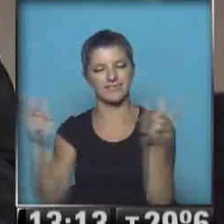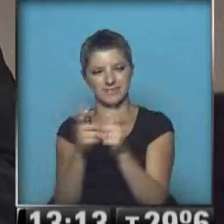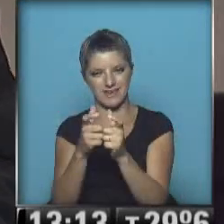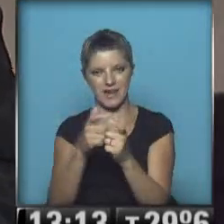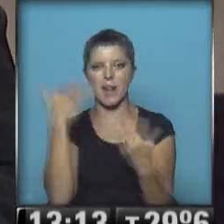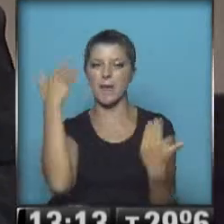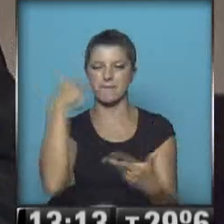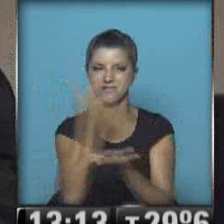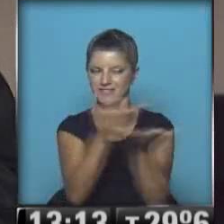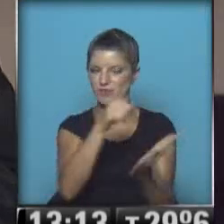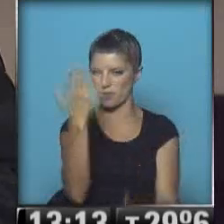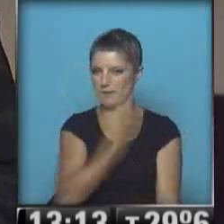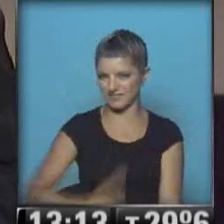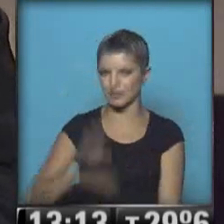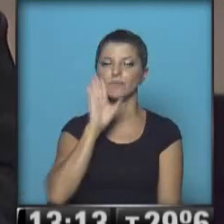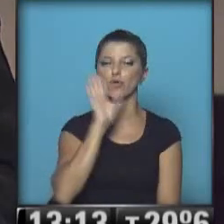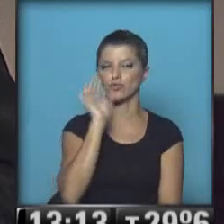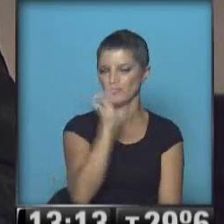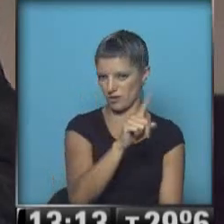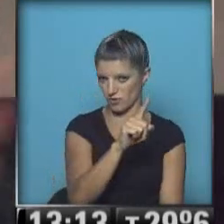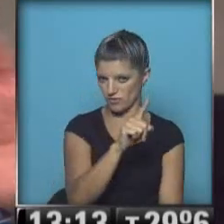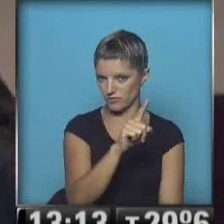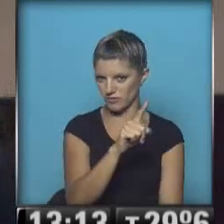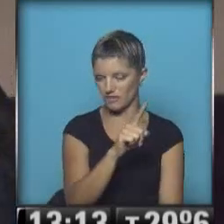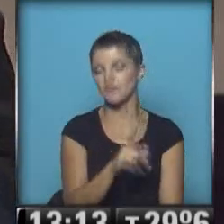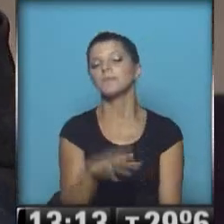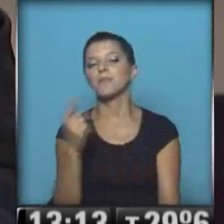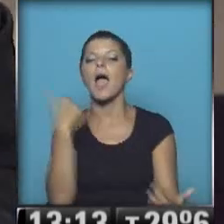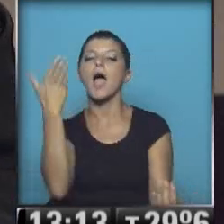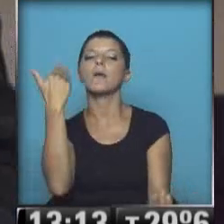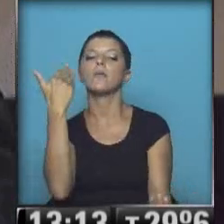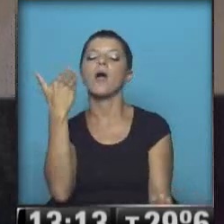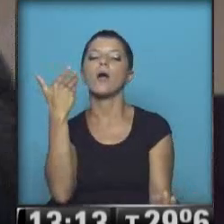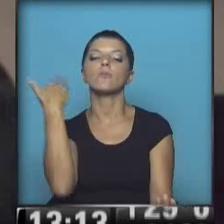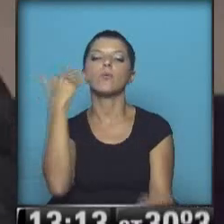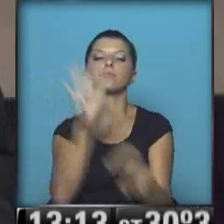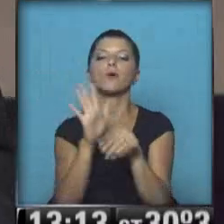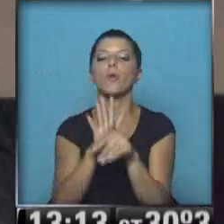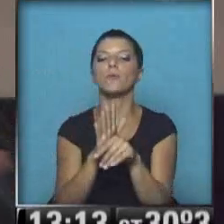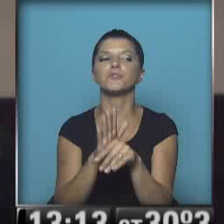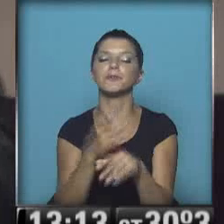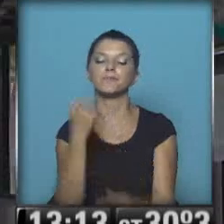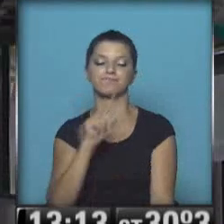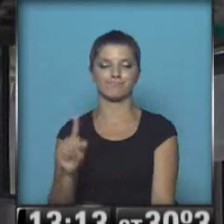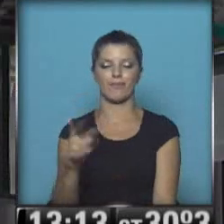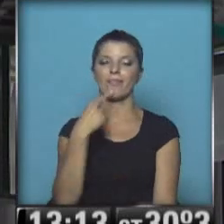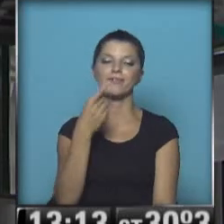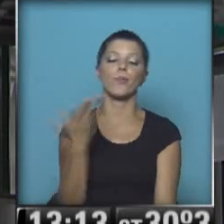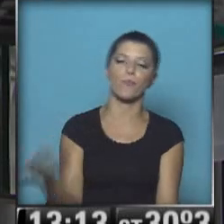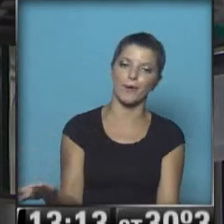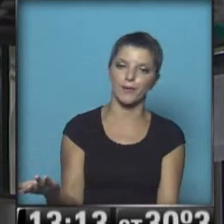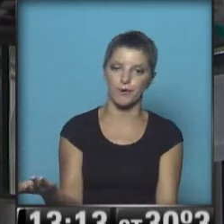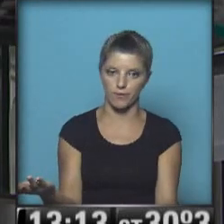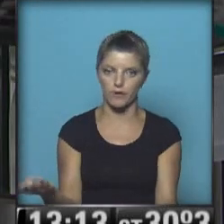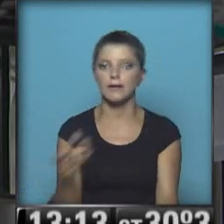Obama muy particular en este discurso a la unión no inclusive hablando así este casi irónicamente decir bueno muchachos si